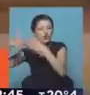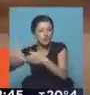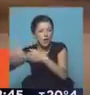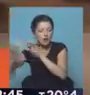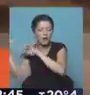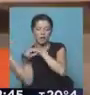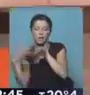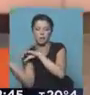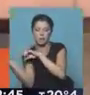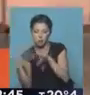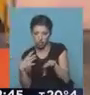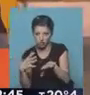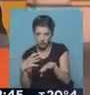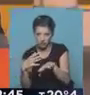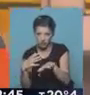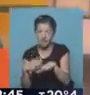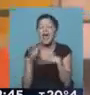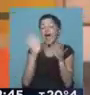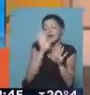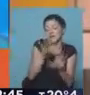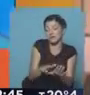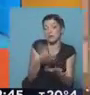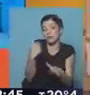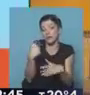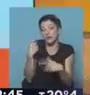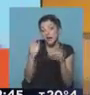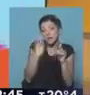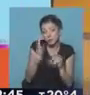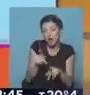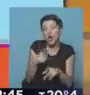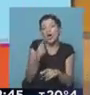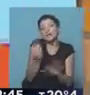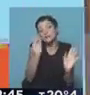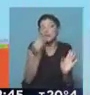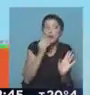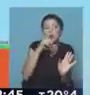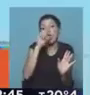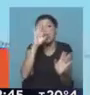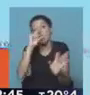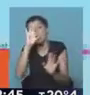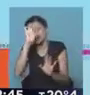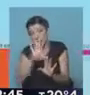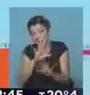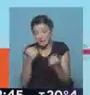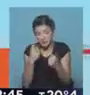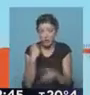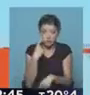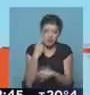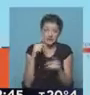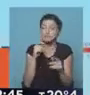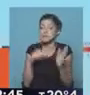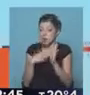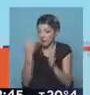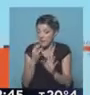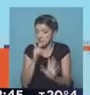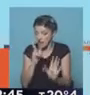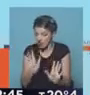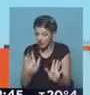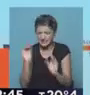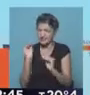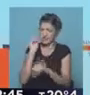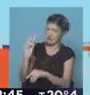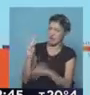náufrago perfecto, salvo por la comida, a lo sumo comiendo coco. Bueno, esto es lo que estamos haciendo. Como yo les decía del Mediterráneo y